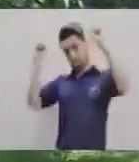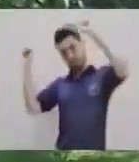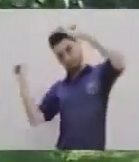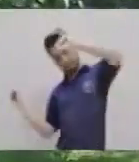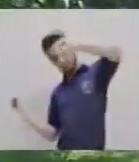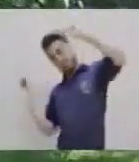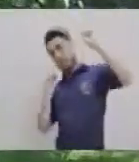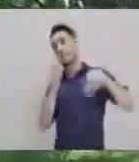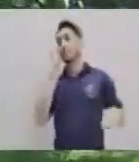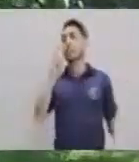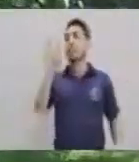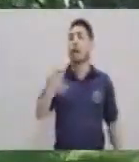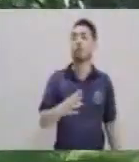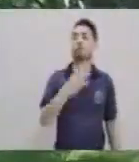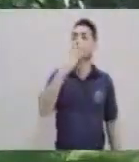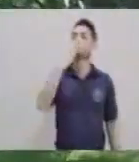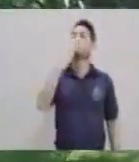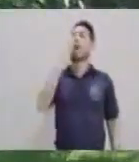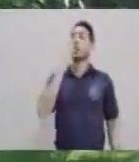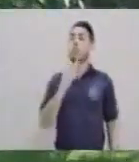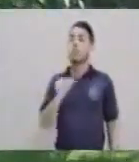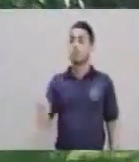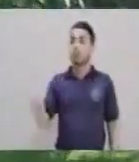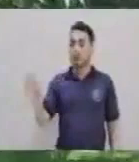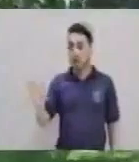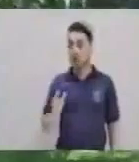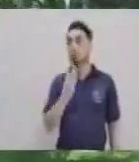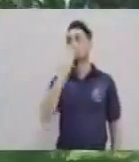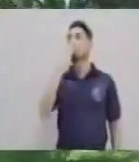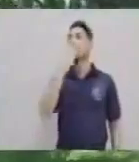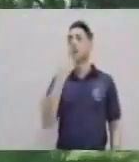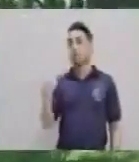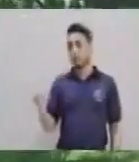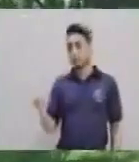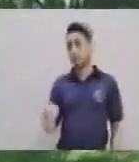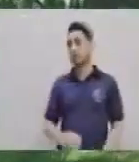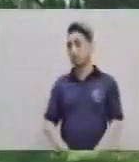Y respirar profundo para volver a la calma.